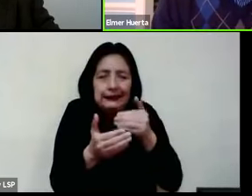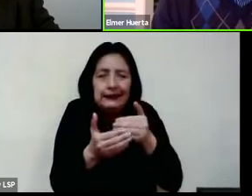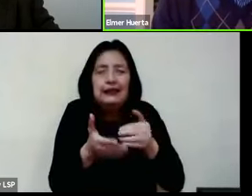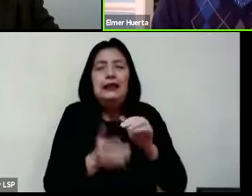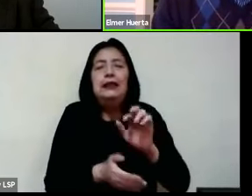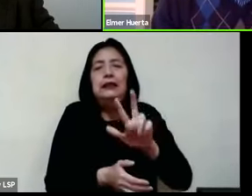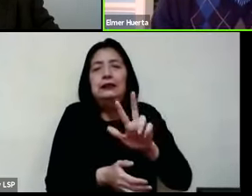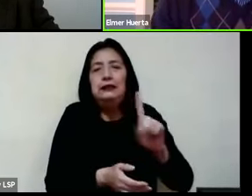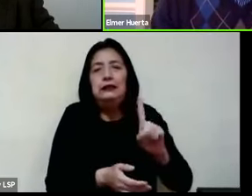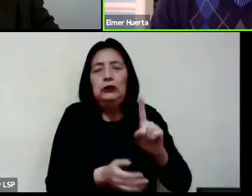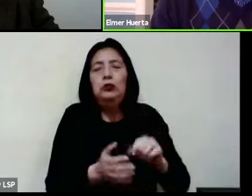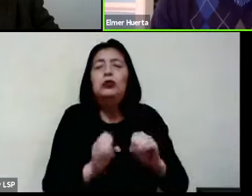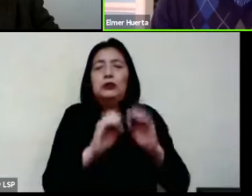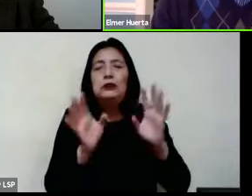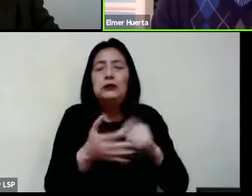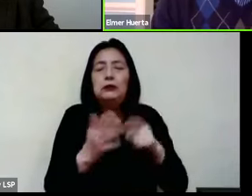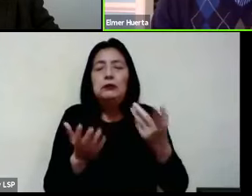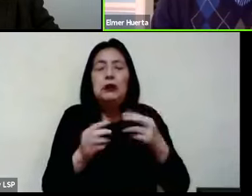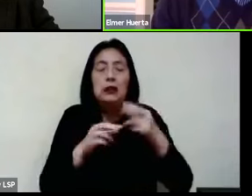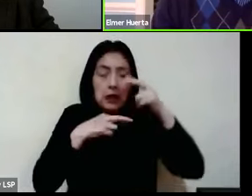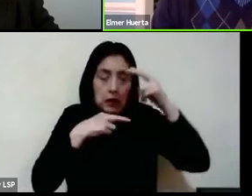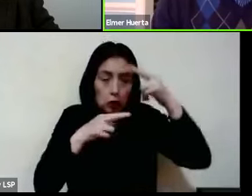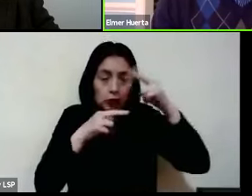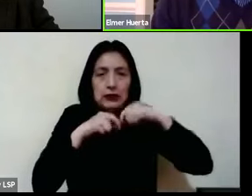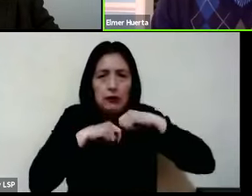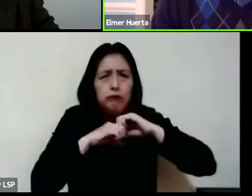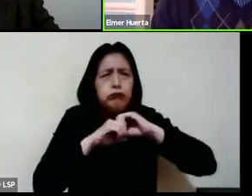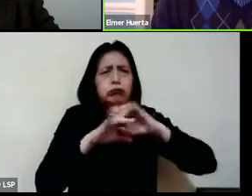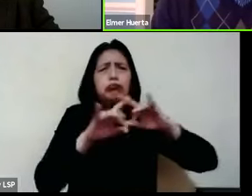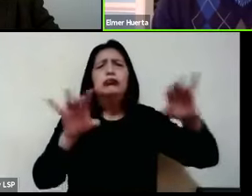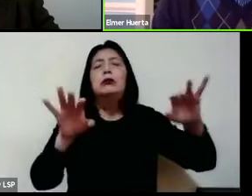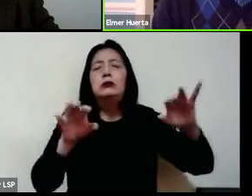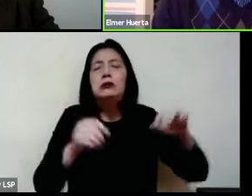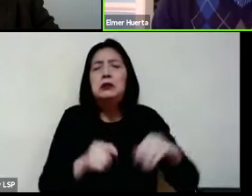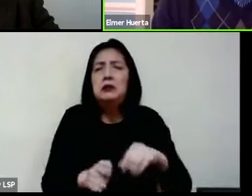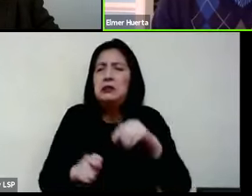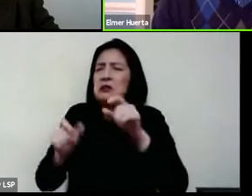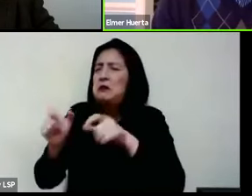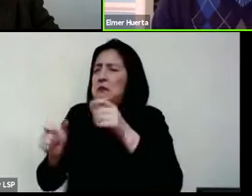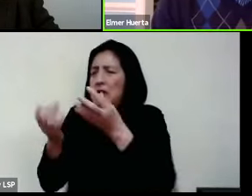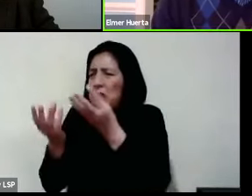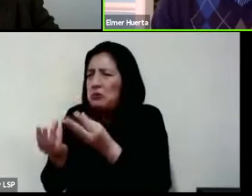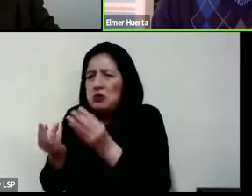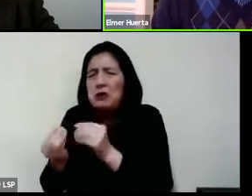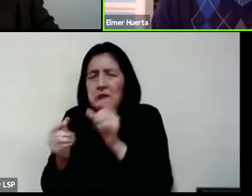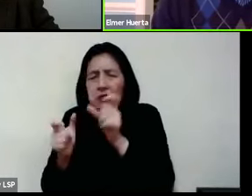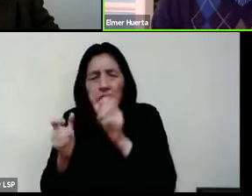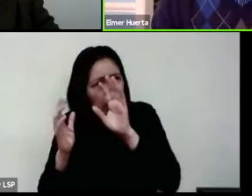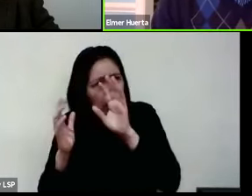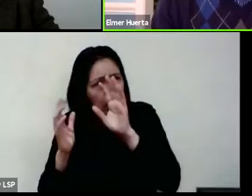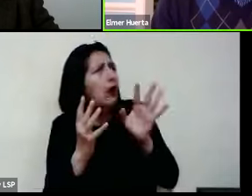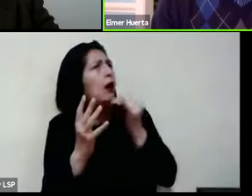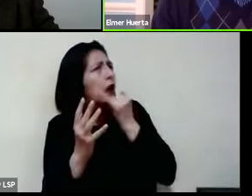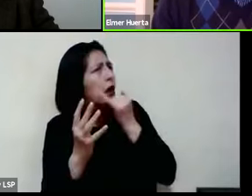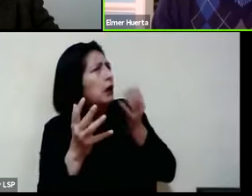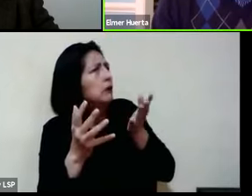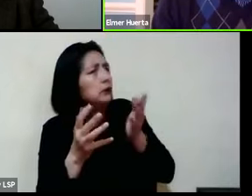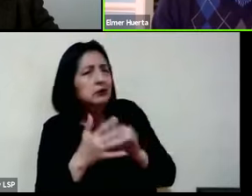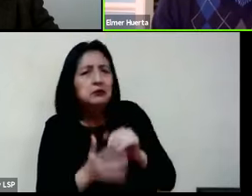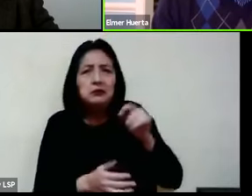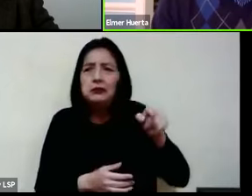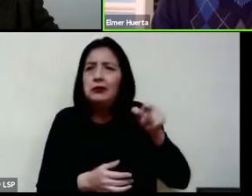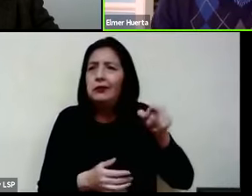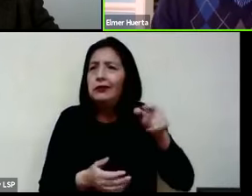de diciembre, salió la noticia. Muy poca gente prestó atención a lo que estos